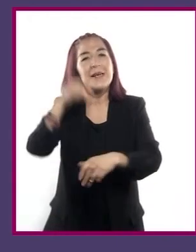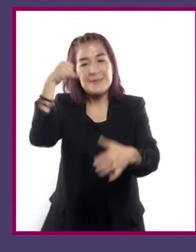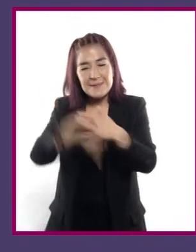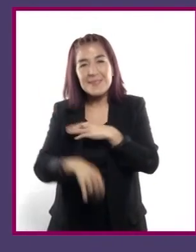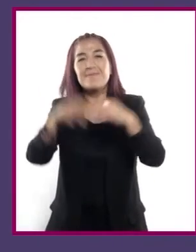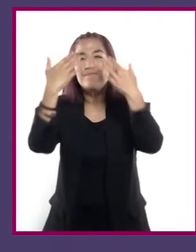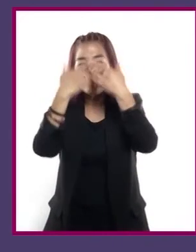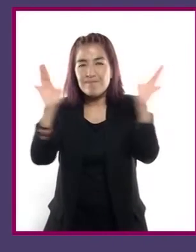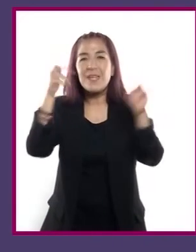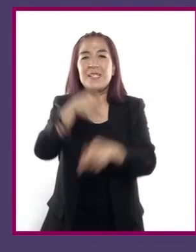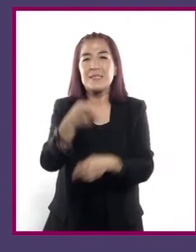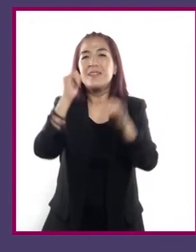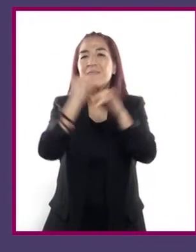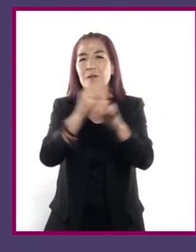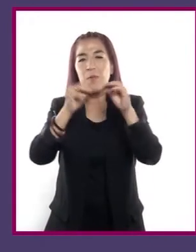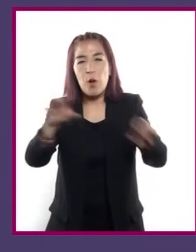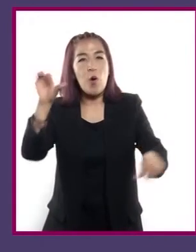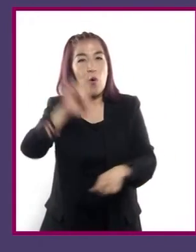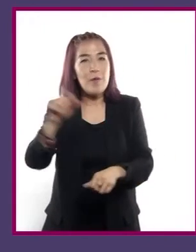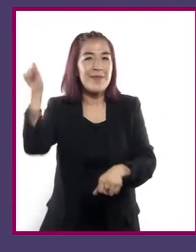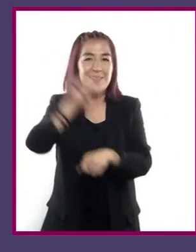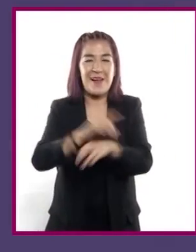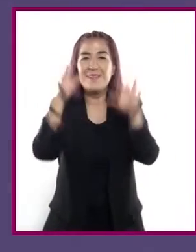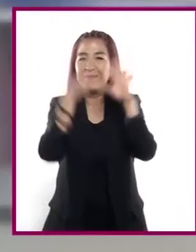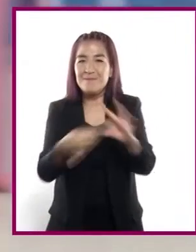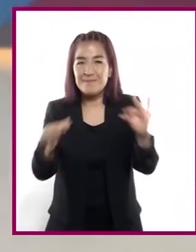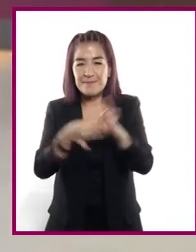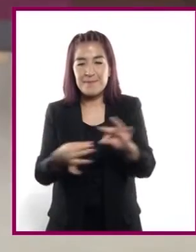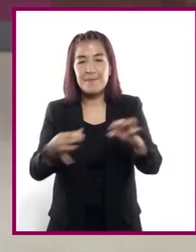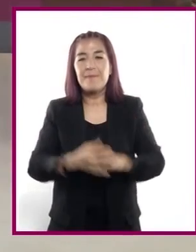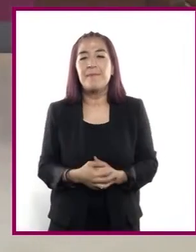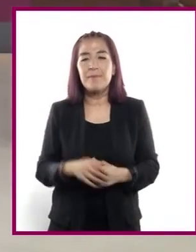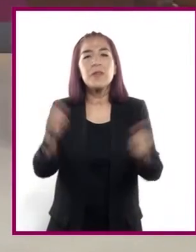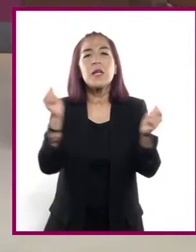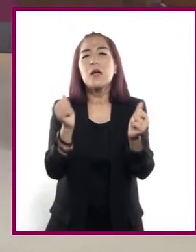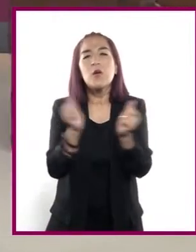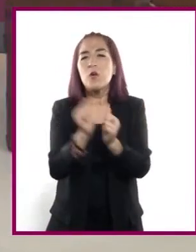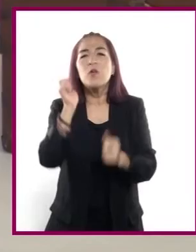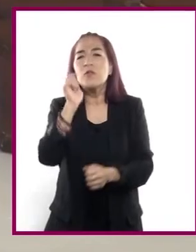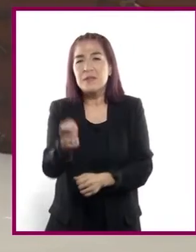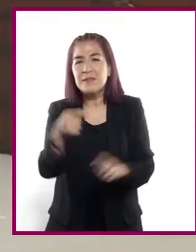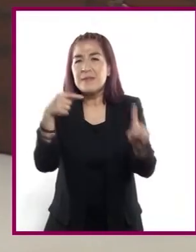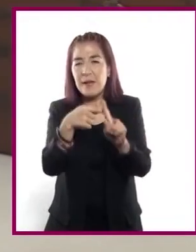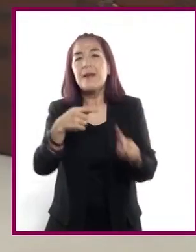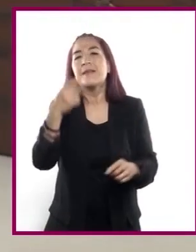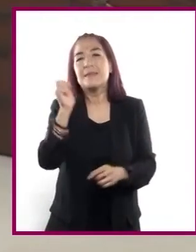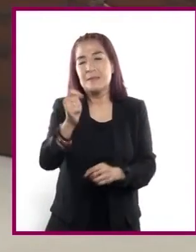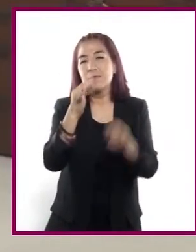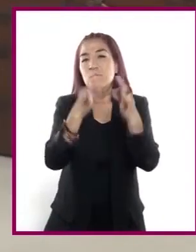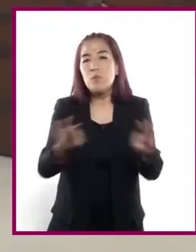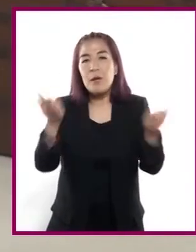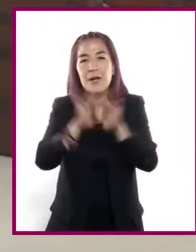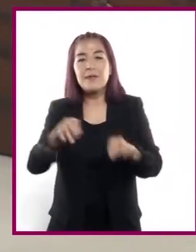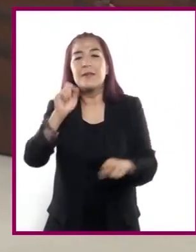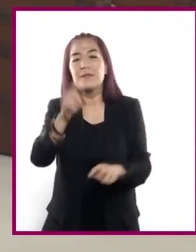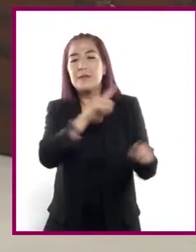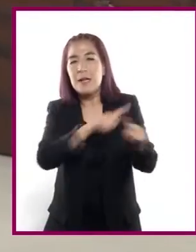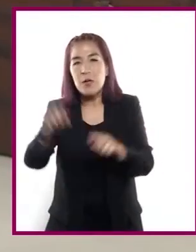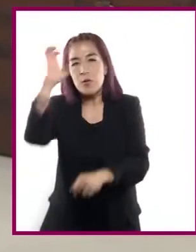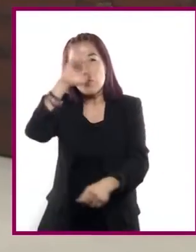información y las reflexiones que hicimos a lo largo de la sesión con respecto a la importancia de la pluralidad,